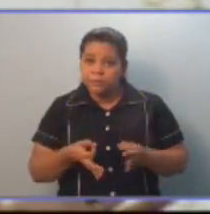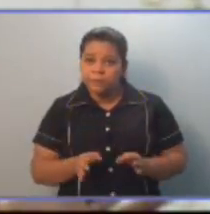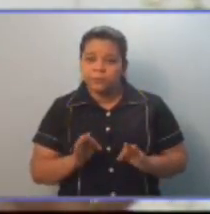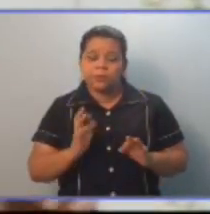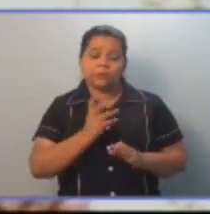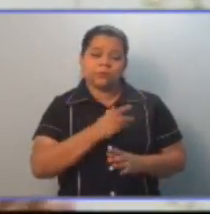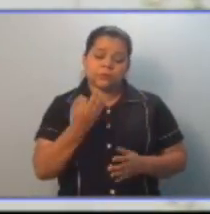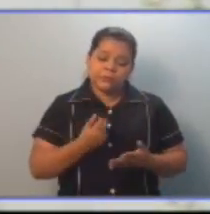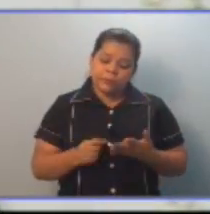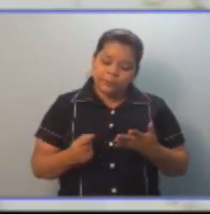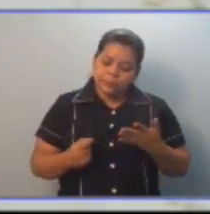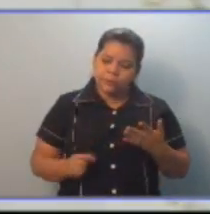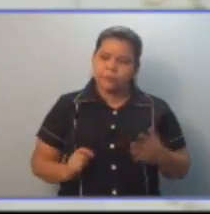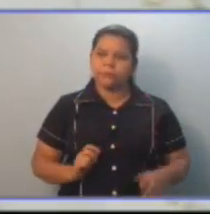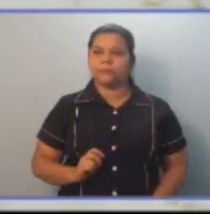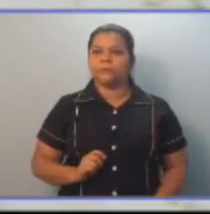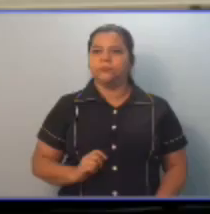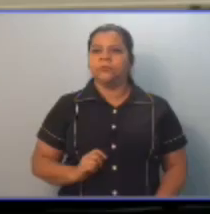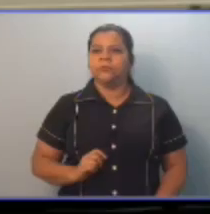profundidad.